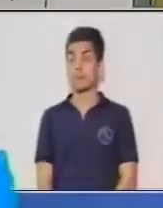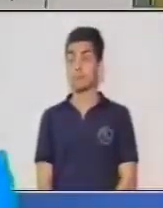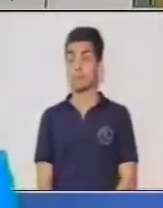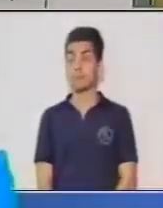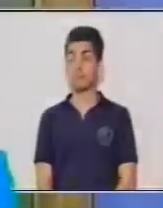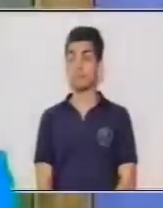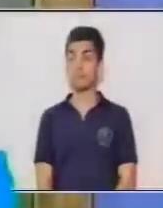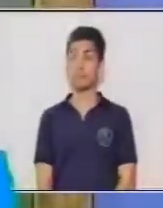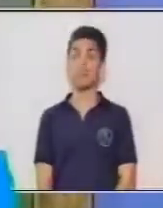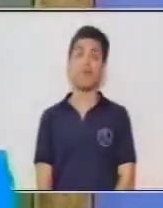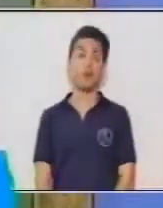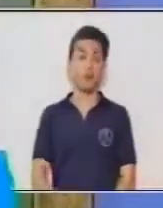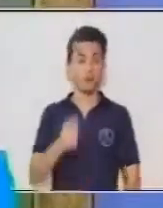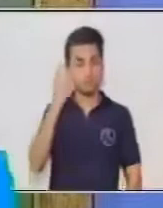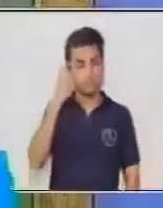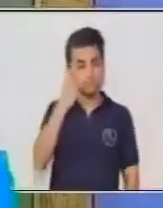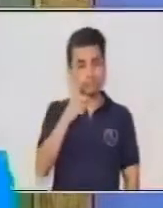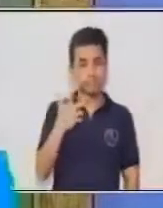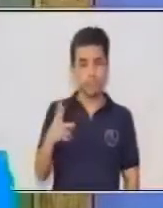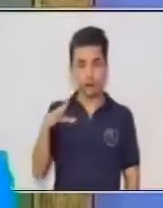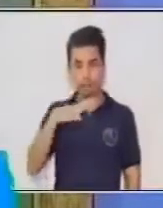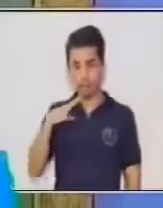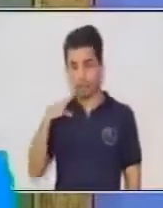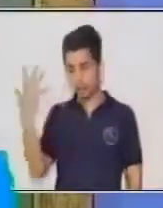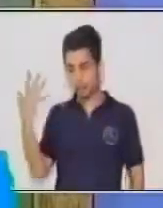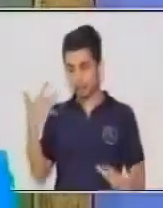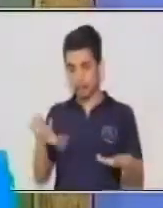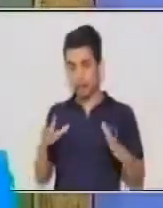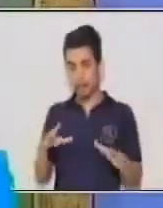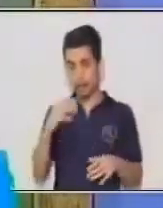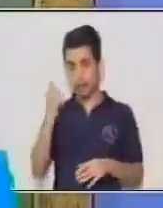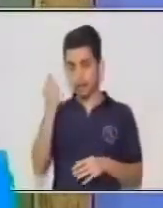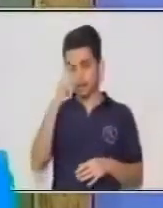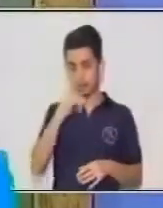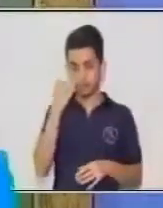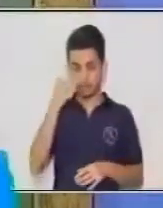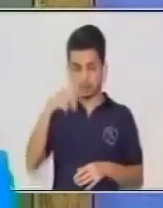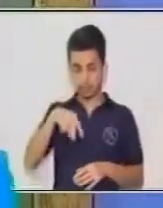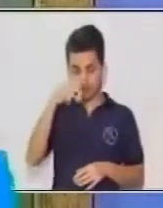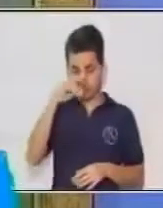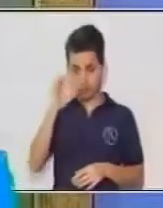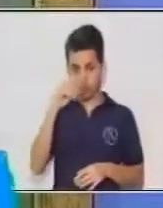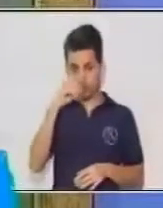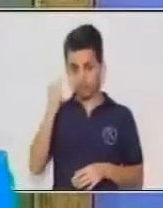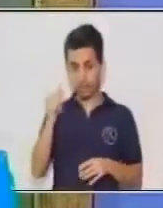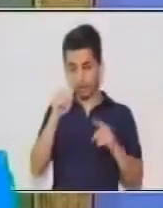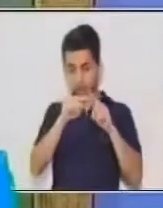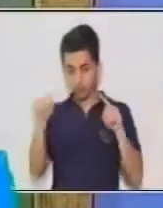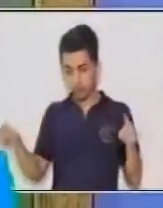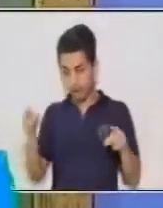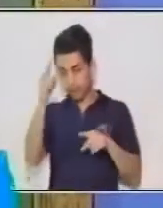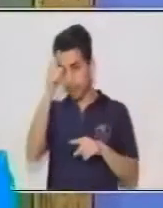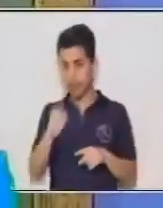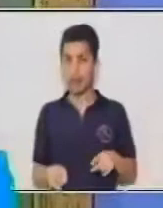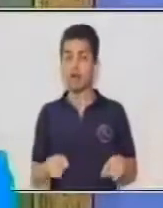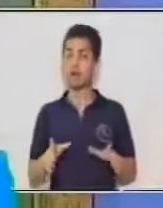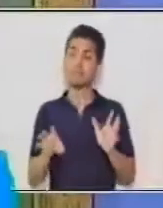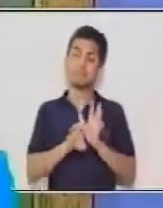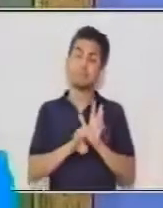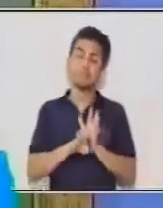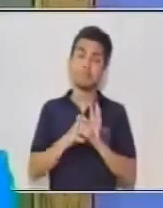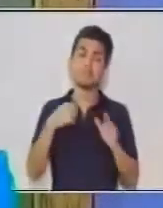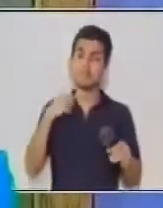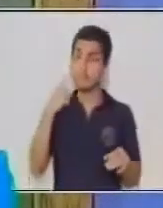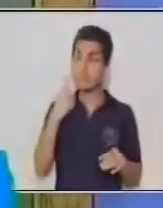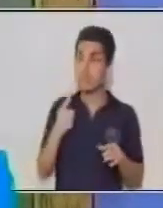Ahora, consideremos, ahí tenemos ya nuestras asíntotas, horizontal y vertical. Ahora consideremos, cuando nos vengamos